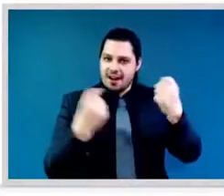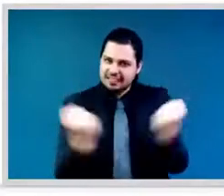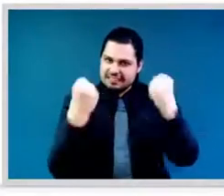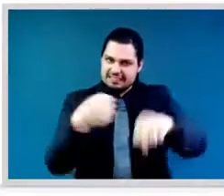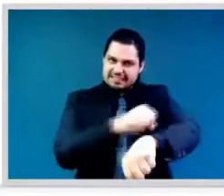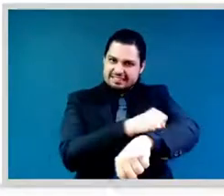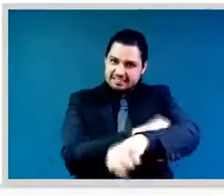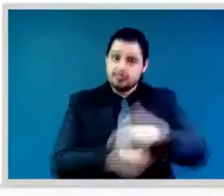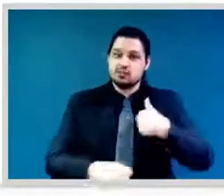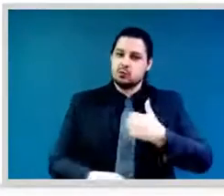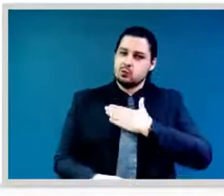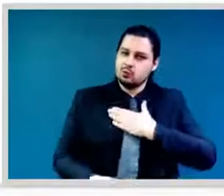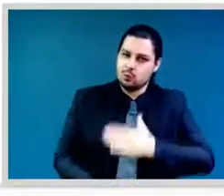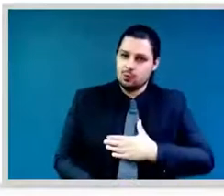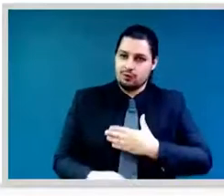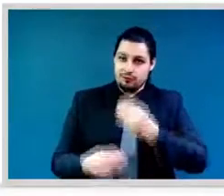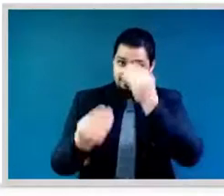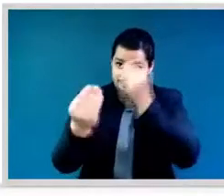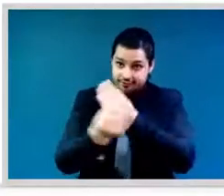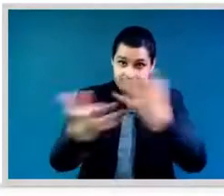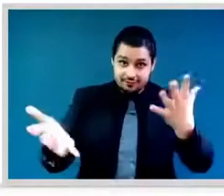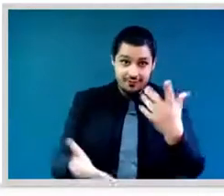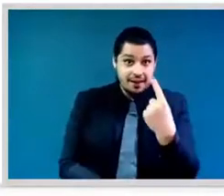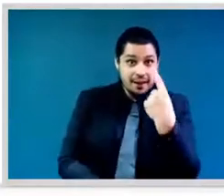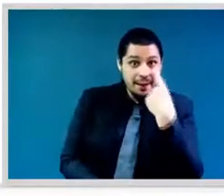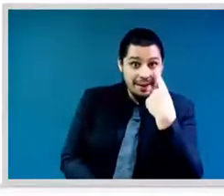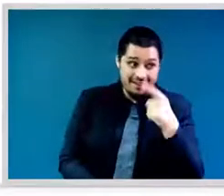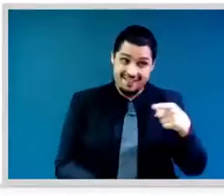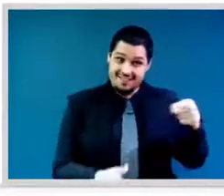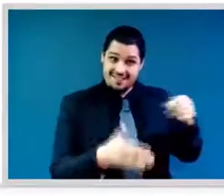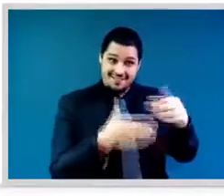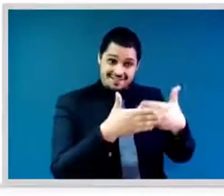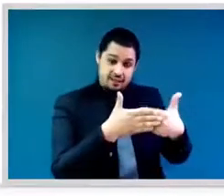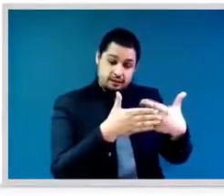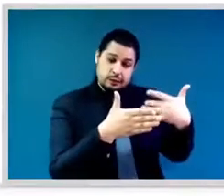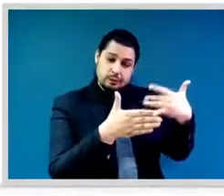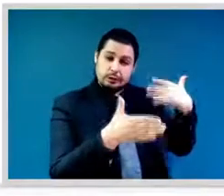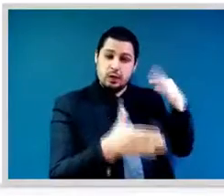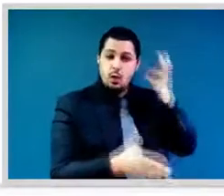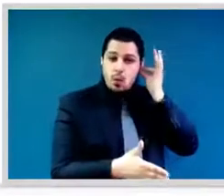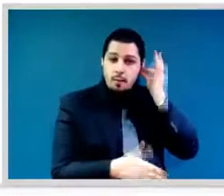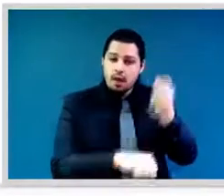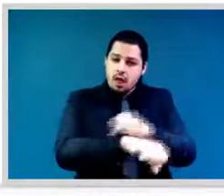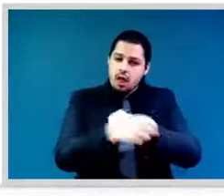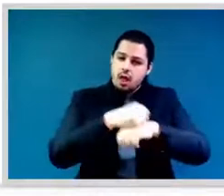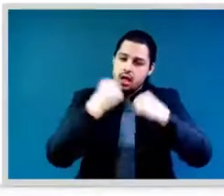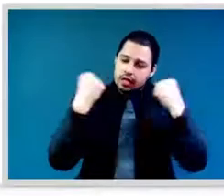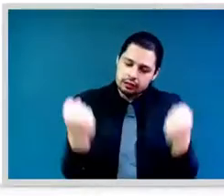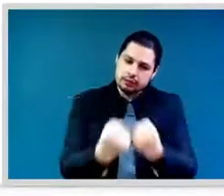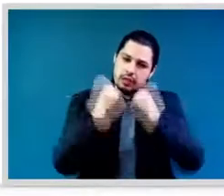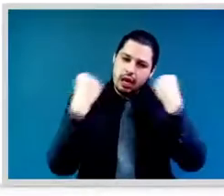día a la lucha de las mujeres, que me consta, en América Latina, en el mundo,